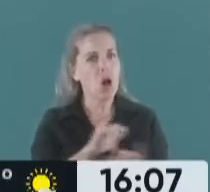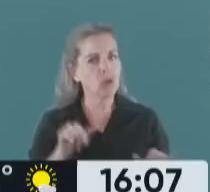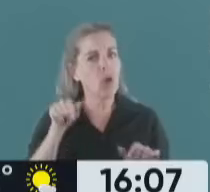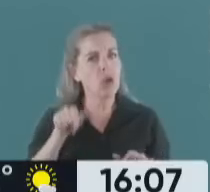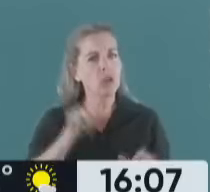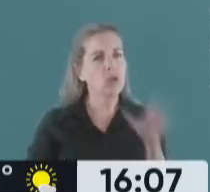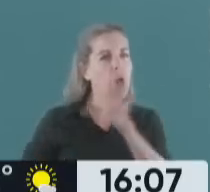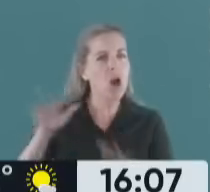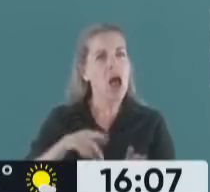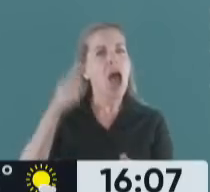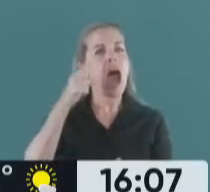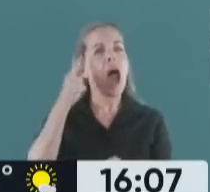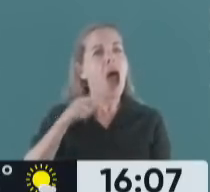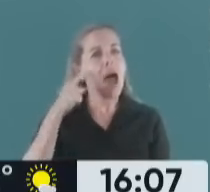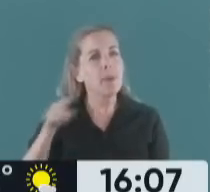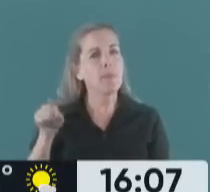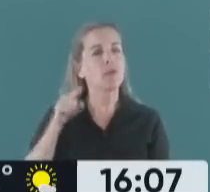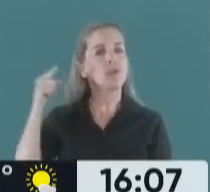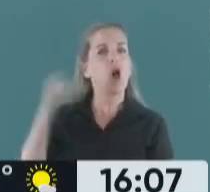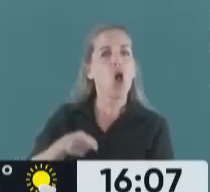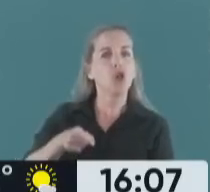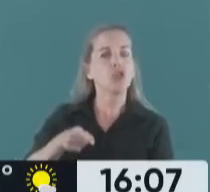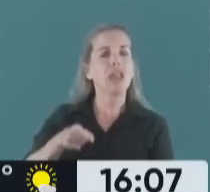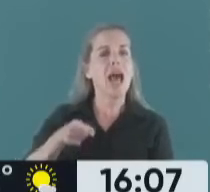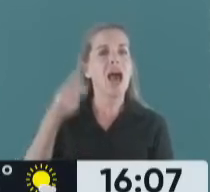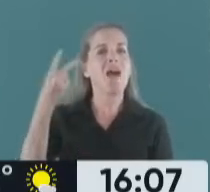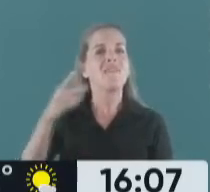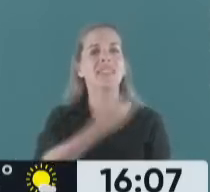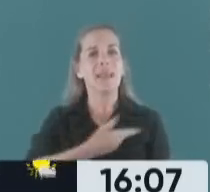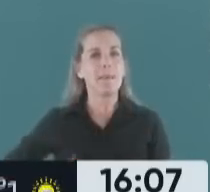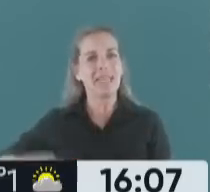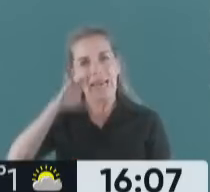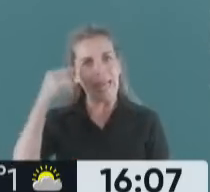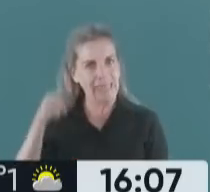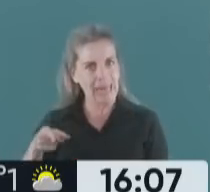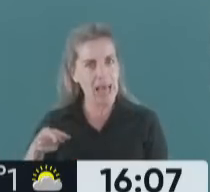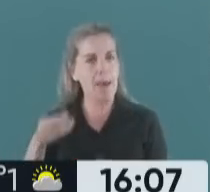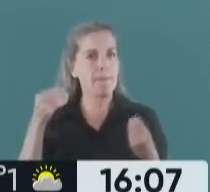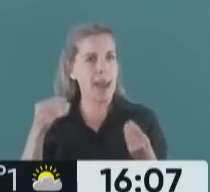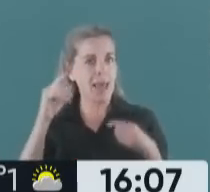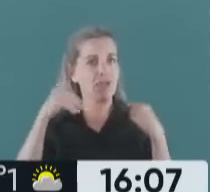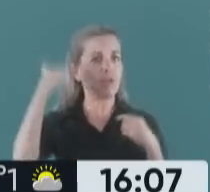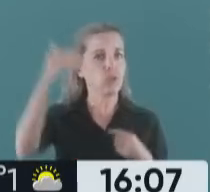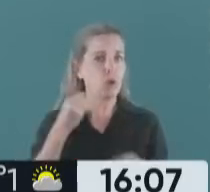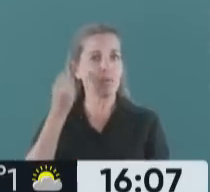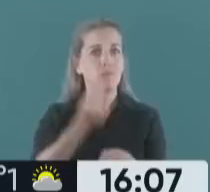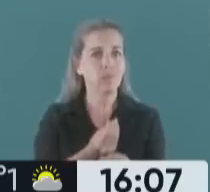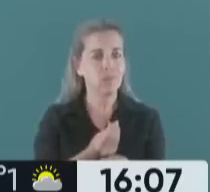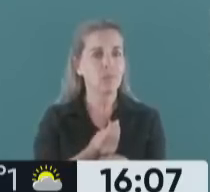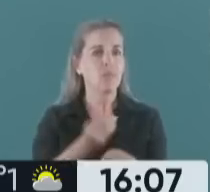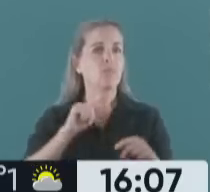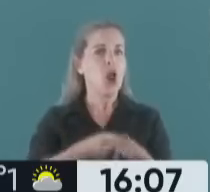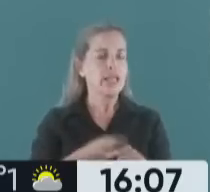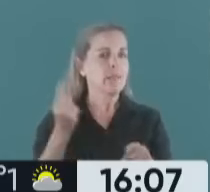para perseguir a la vicepresidenta, para inhabilitarla, para que pueda ejercer funciones políticas, y también